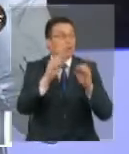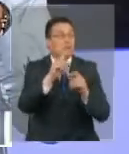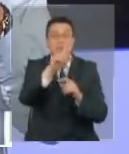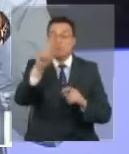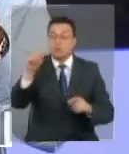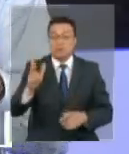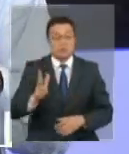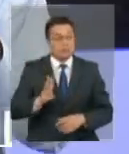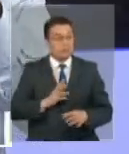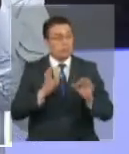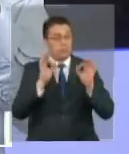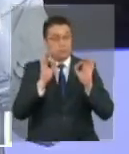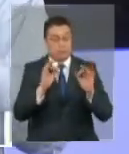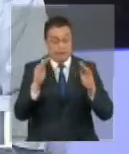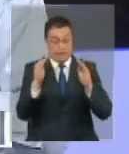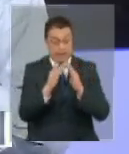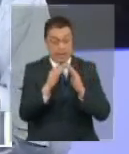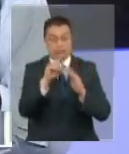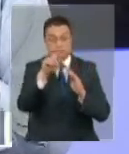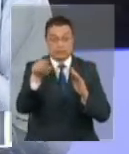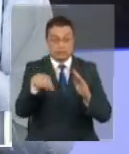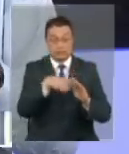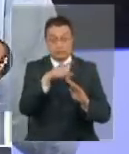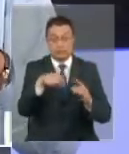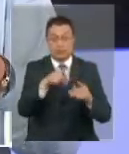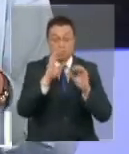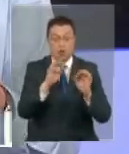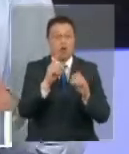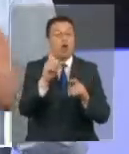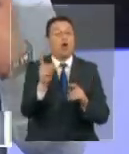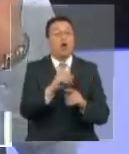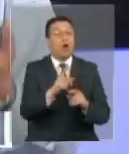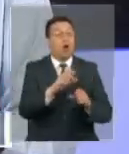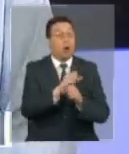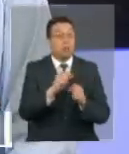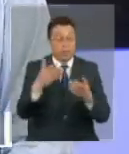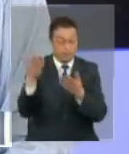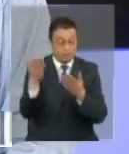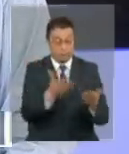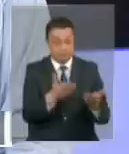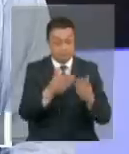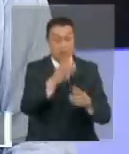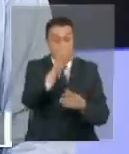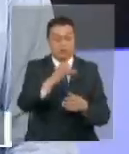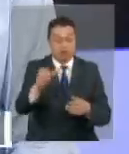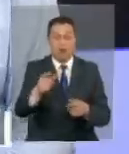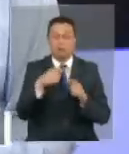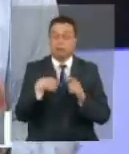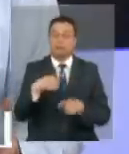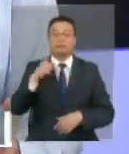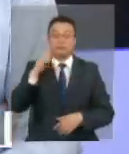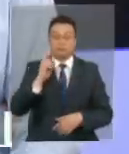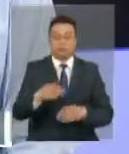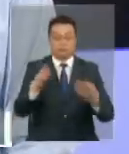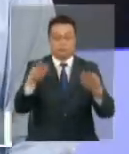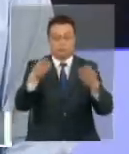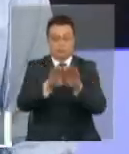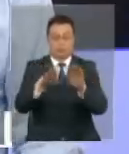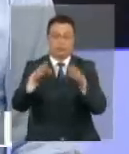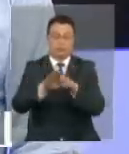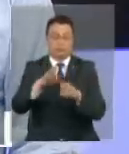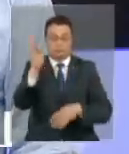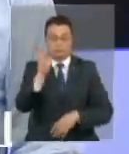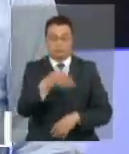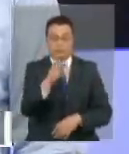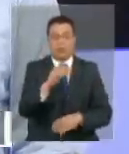convertir esta propiedad, este inmueble, con las condiciones para poder recibir, nosotros vamos a tener que proceder a las clausuras